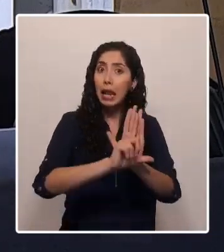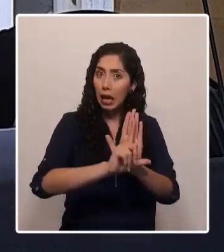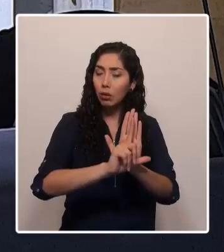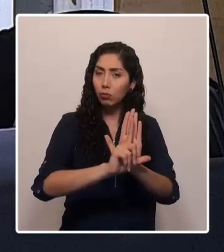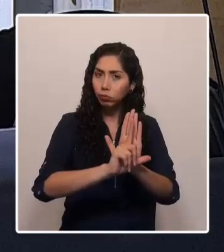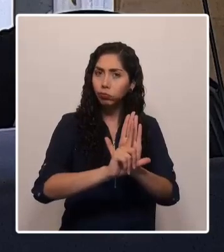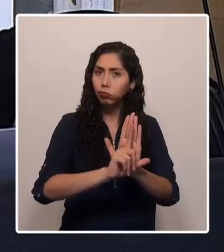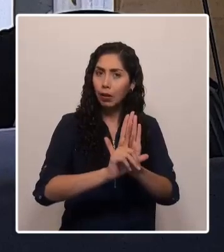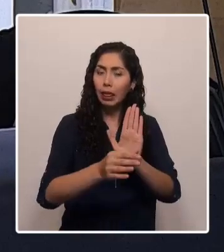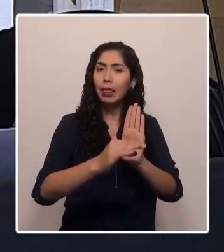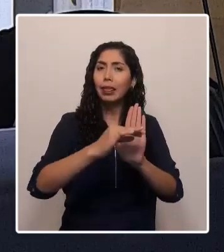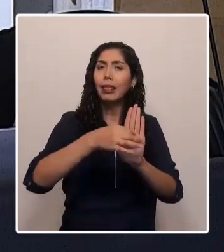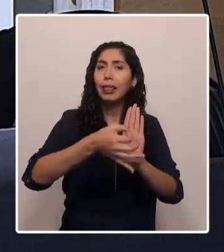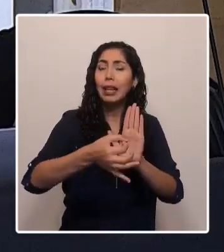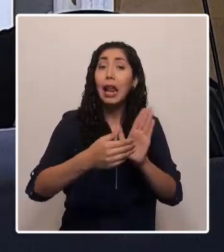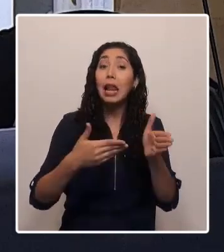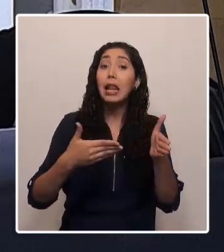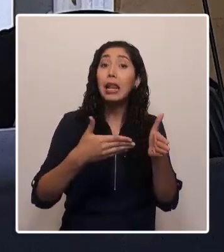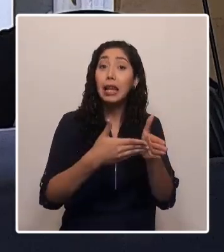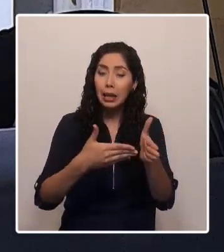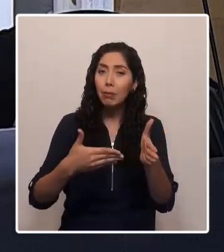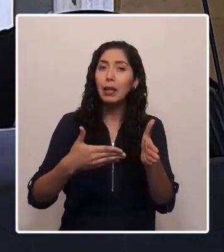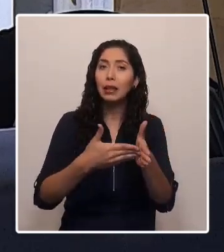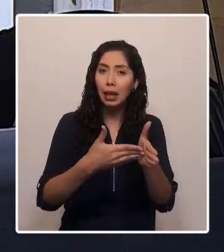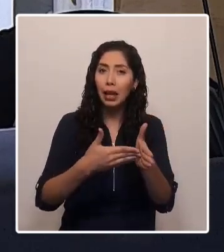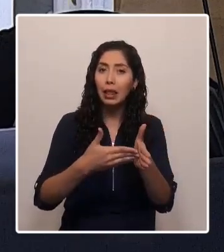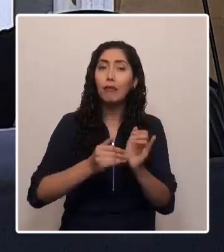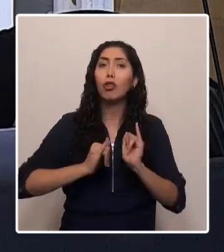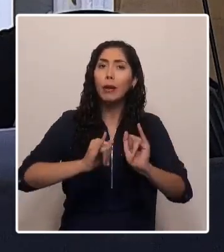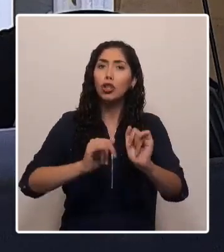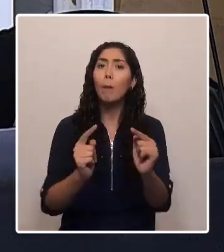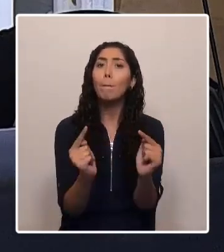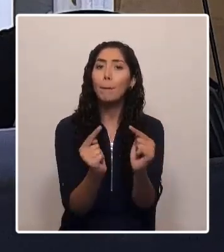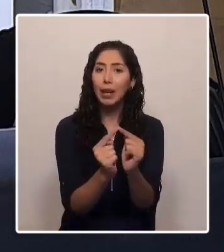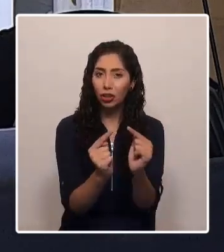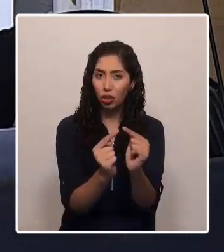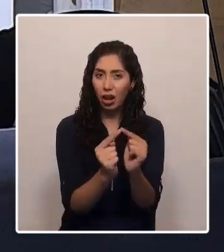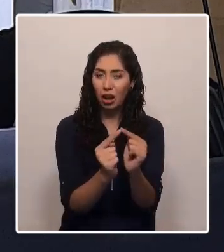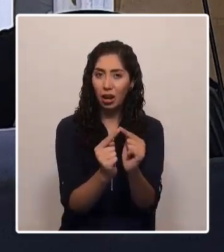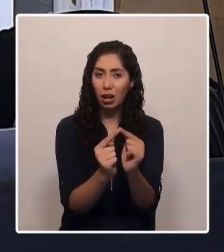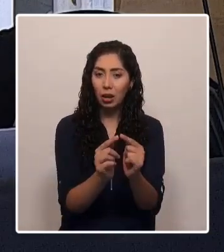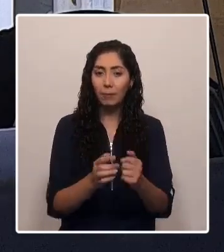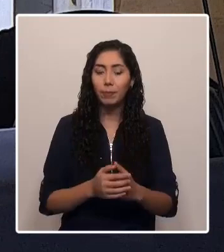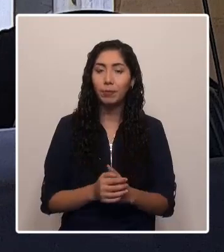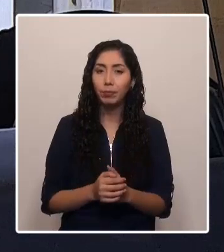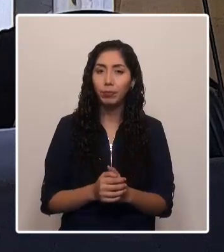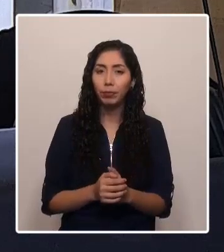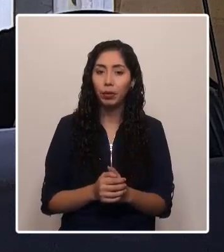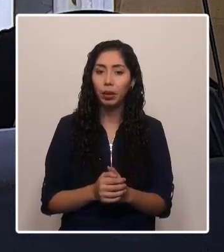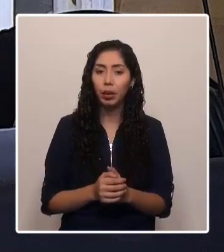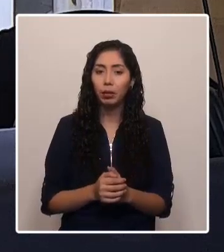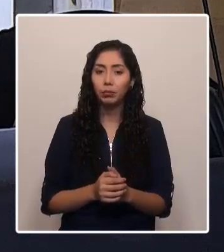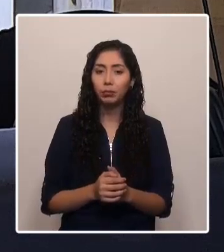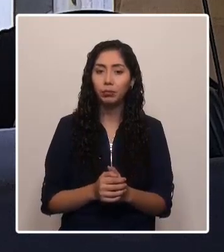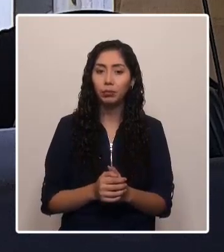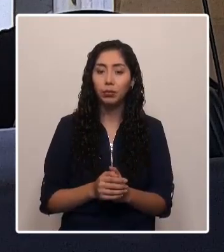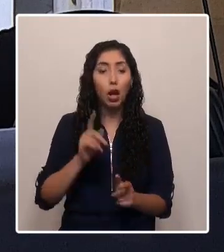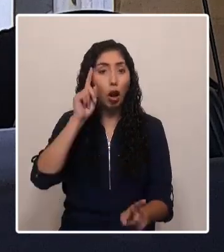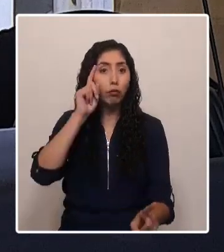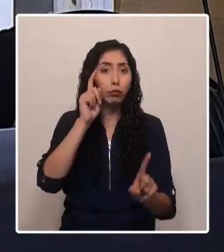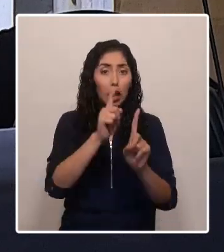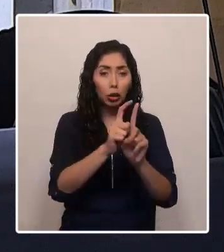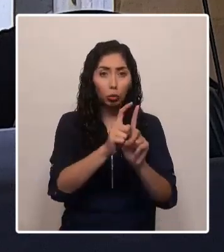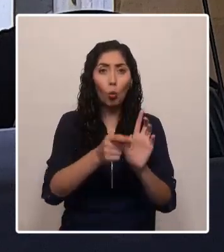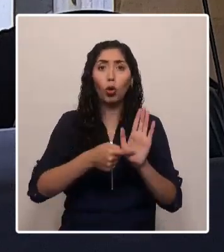del tratamiento de datos de carácter personal que tenga por objeto inducir de cualquier forma el comportamiento de las personas.